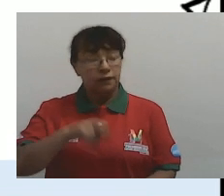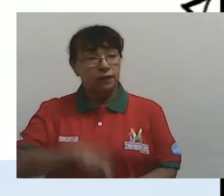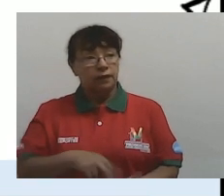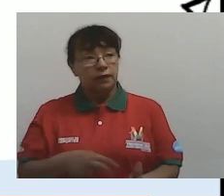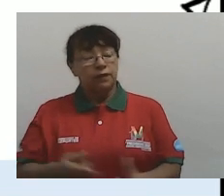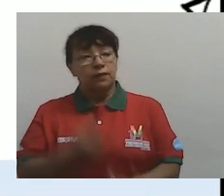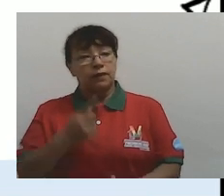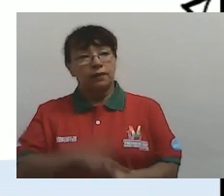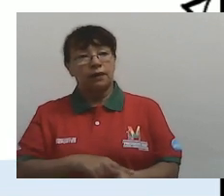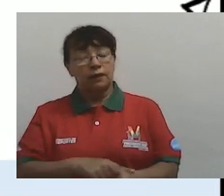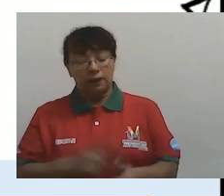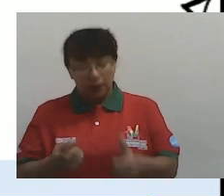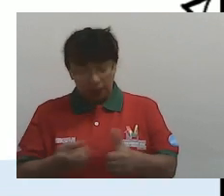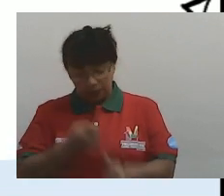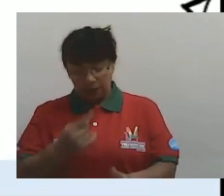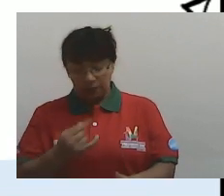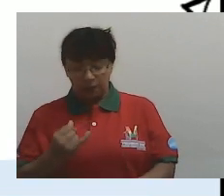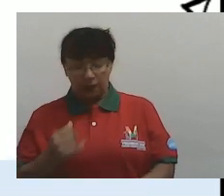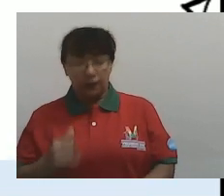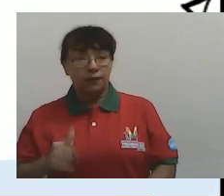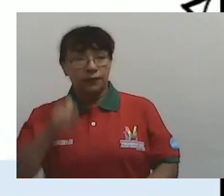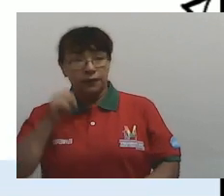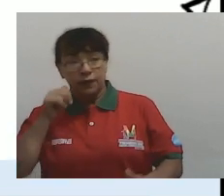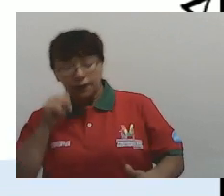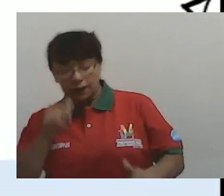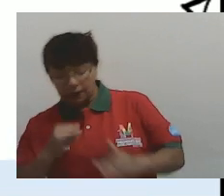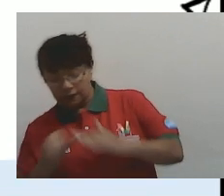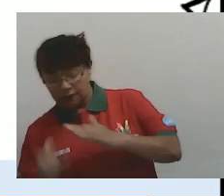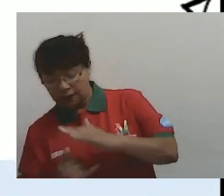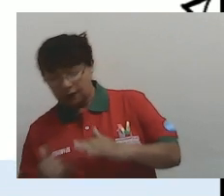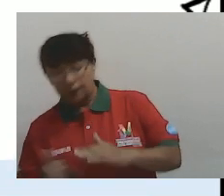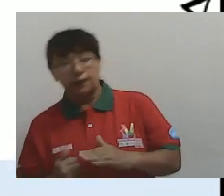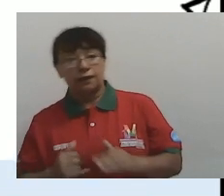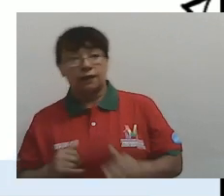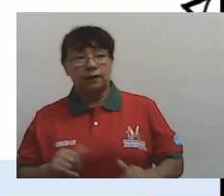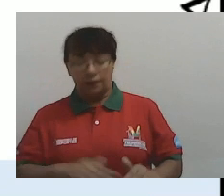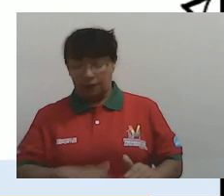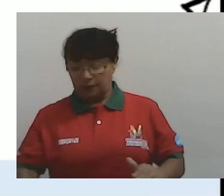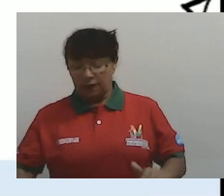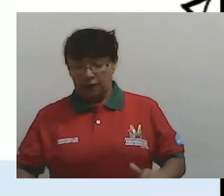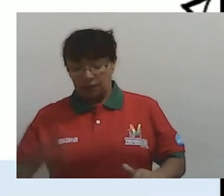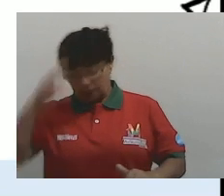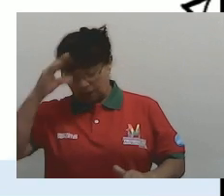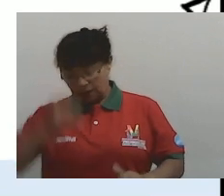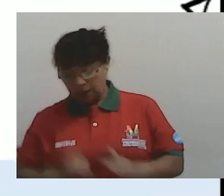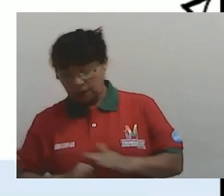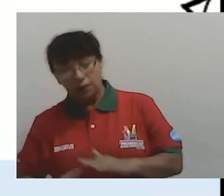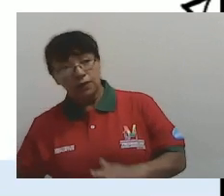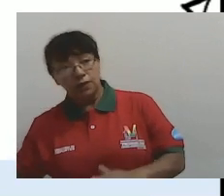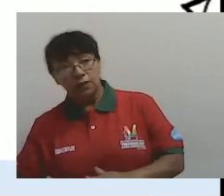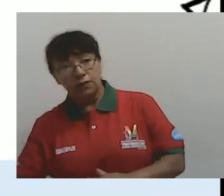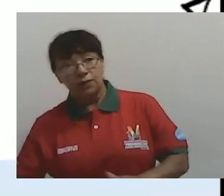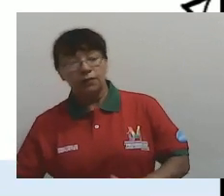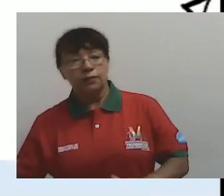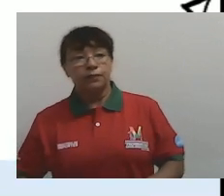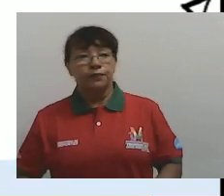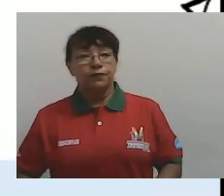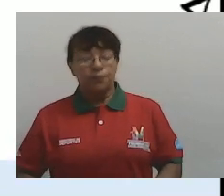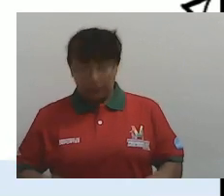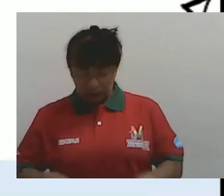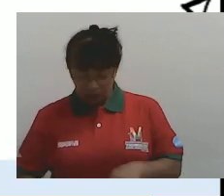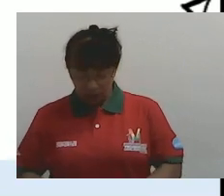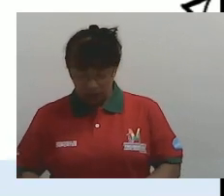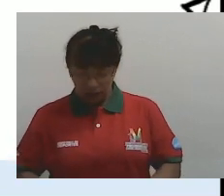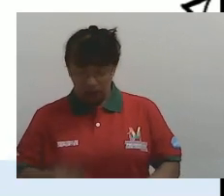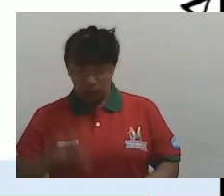niño comienza detrás de la línea inicial. Sus piecitos no deben pisar esa línea negra. Y